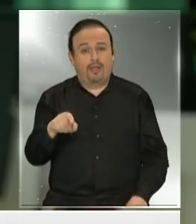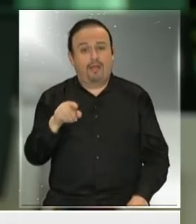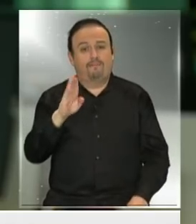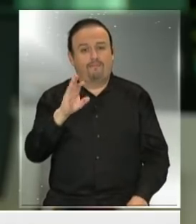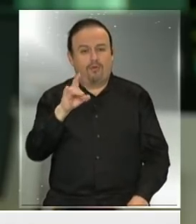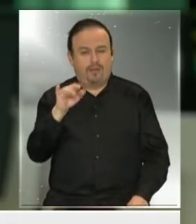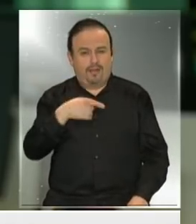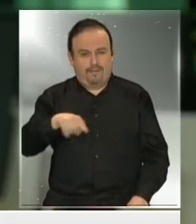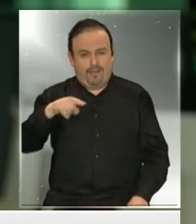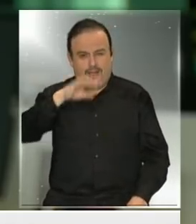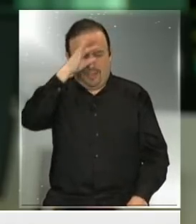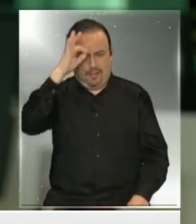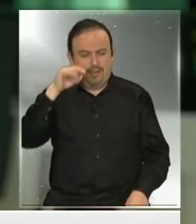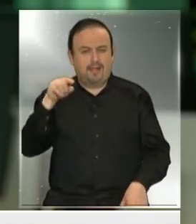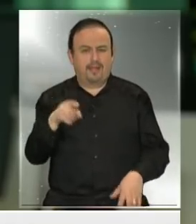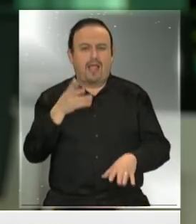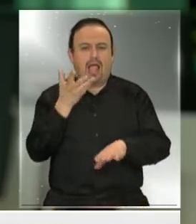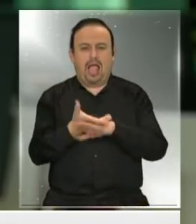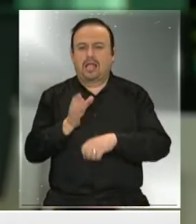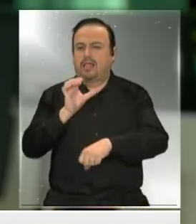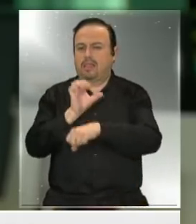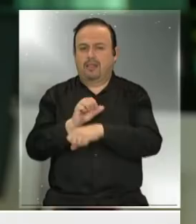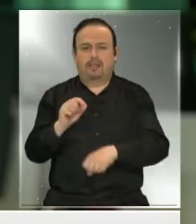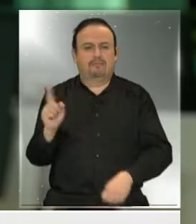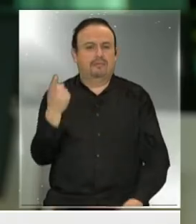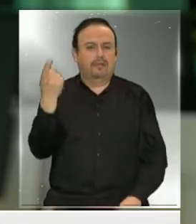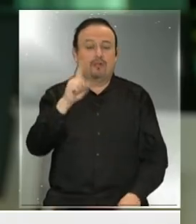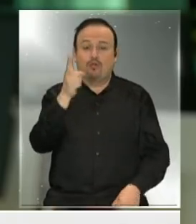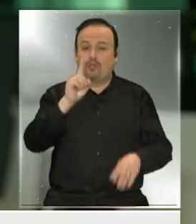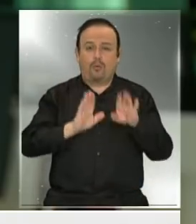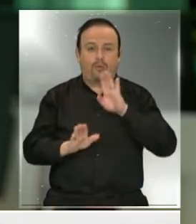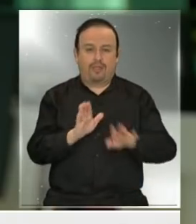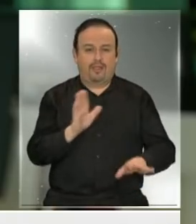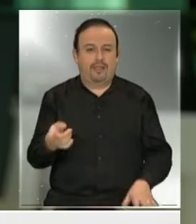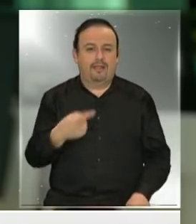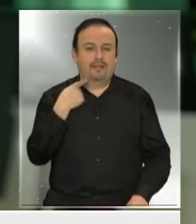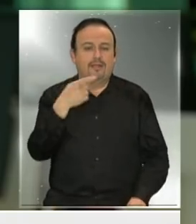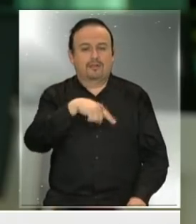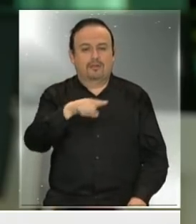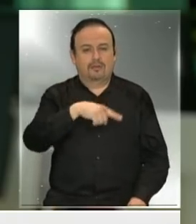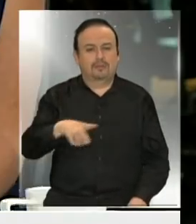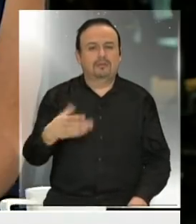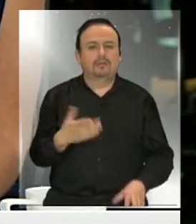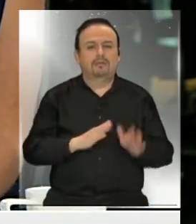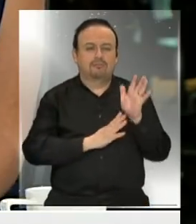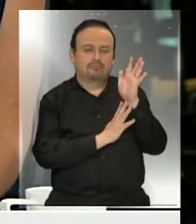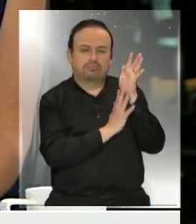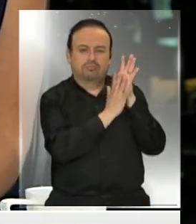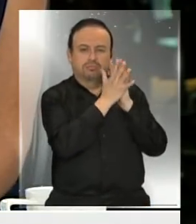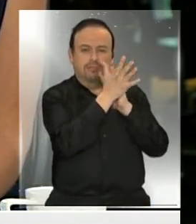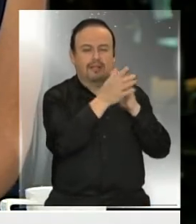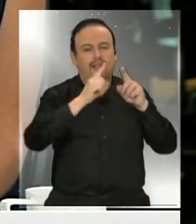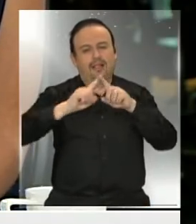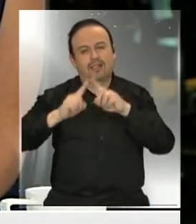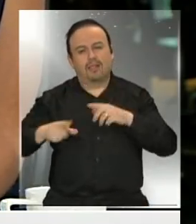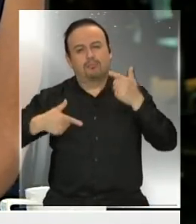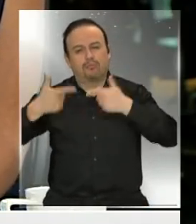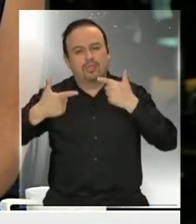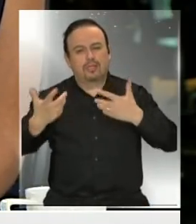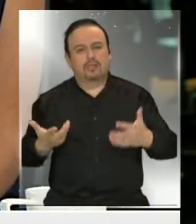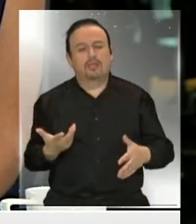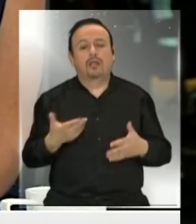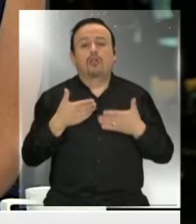va a temocuicui y dice que hay un estado independiente no está cuidando desde donde más allá de entrar en las diferencias políticas